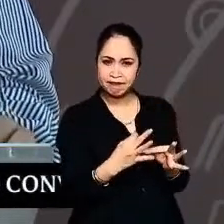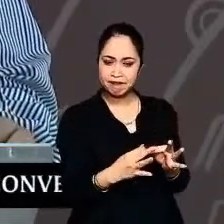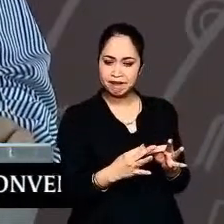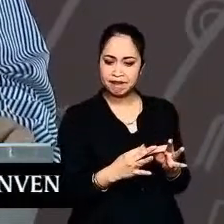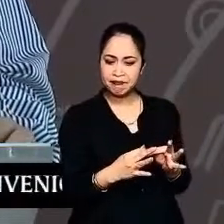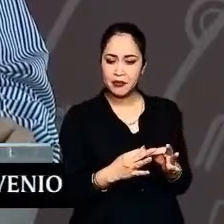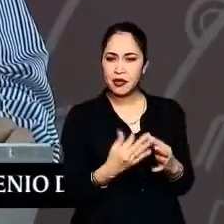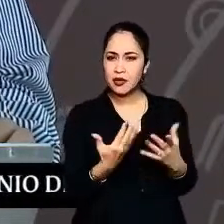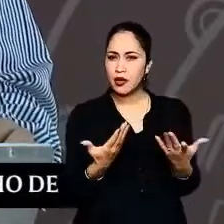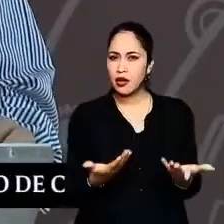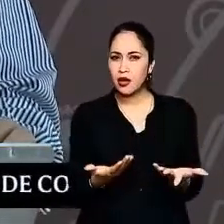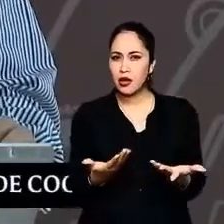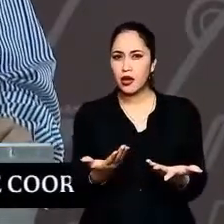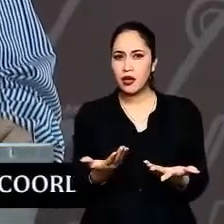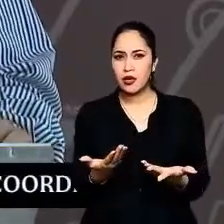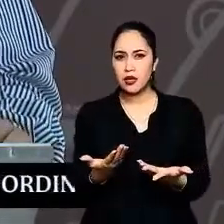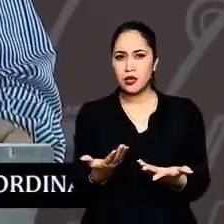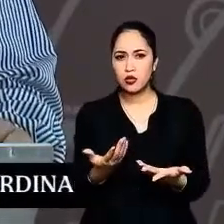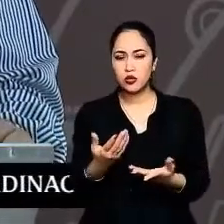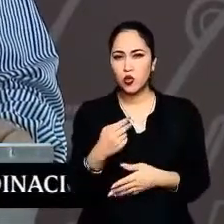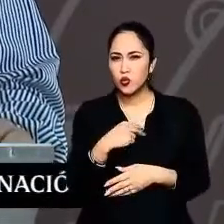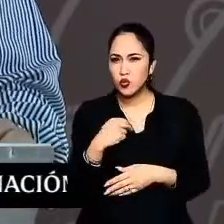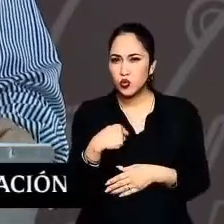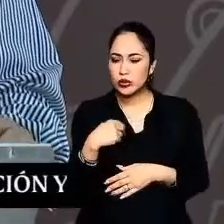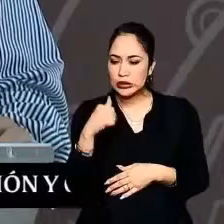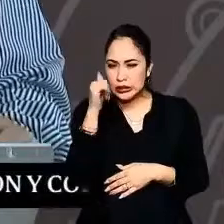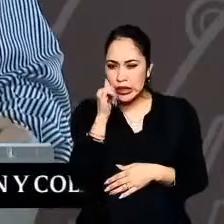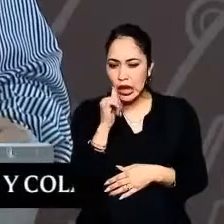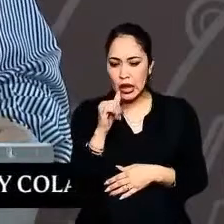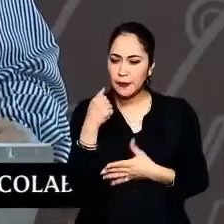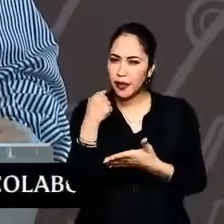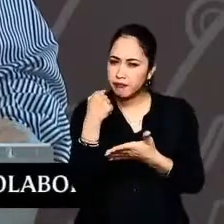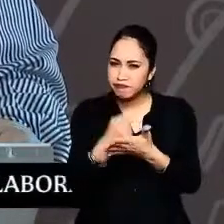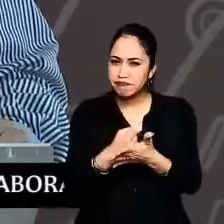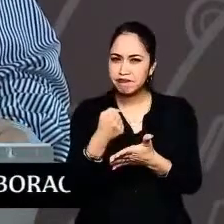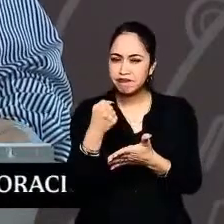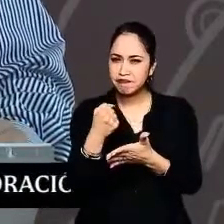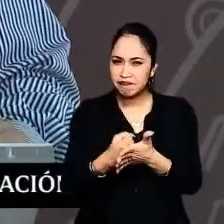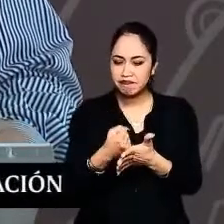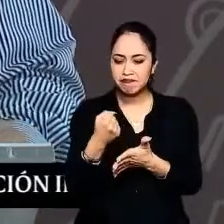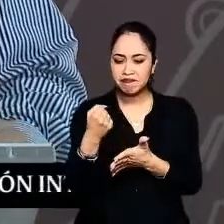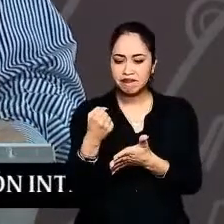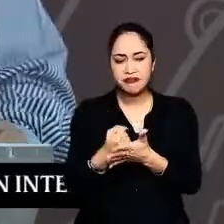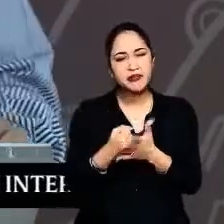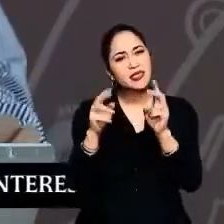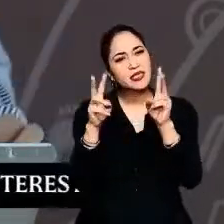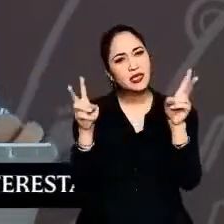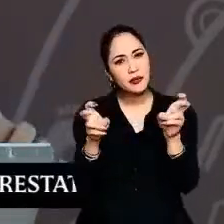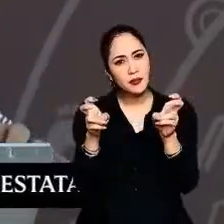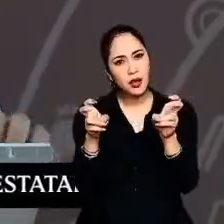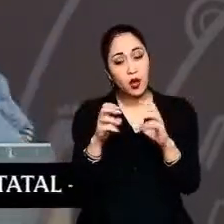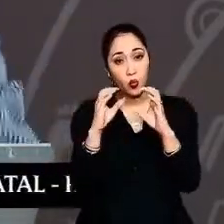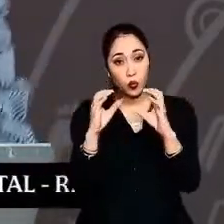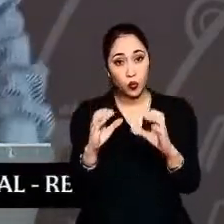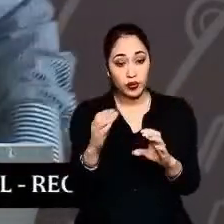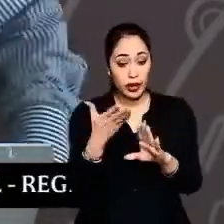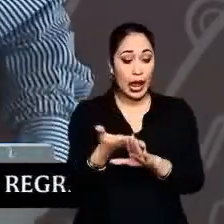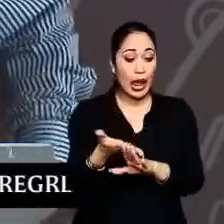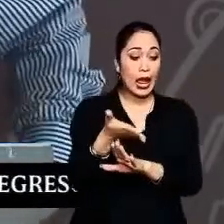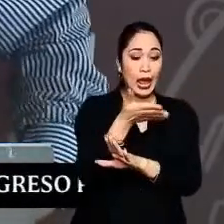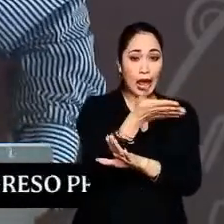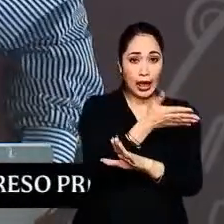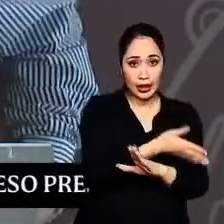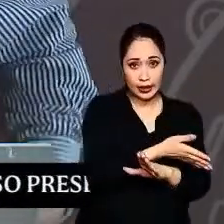que nosotros vamos a insistir mucho en el tema de la prevención. Y la